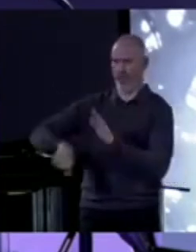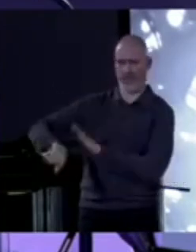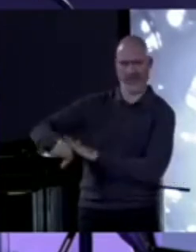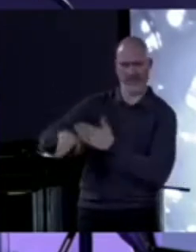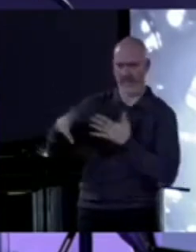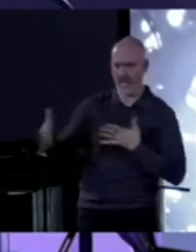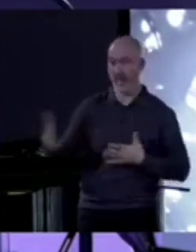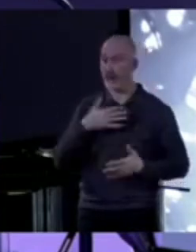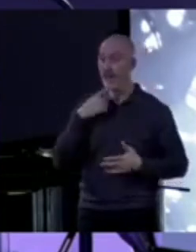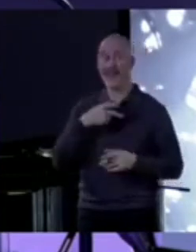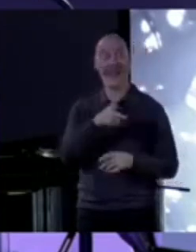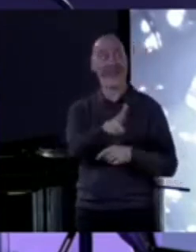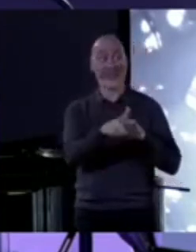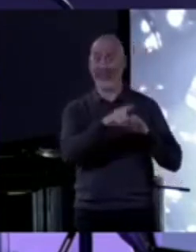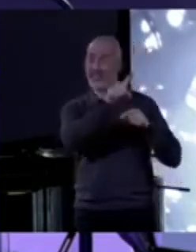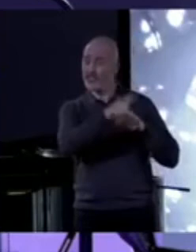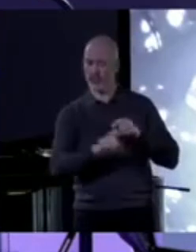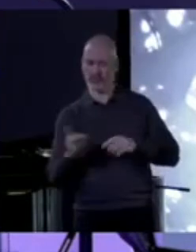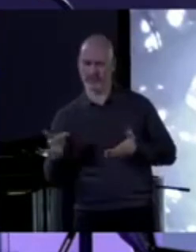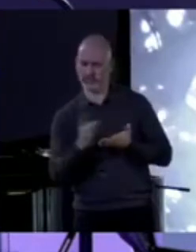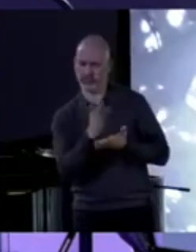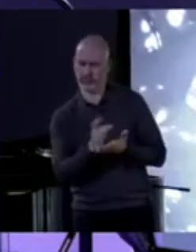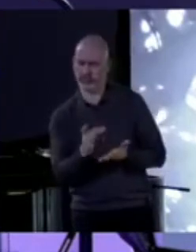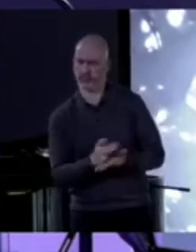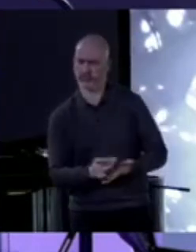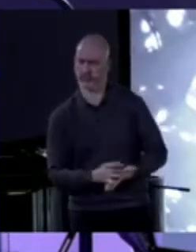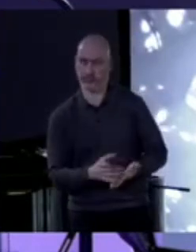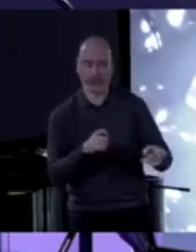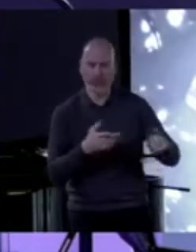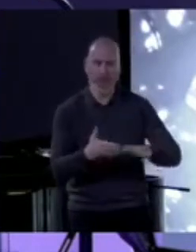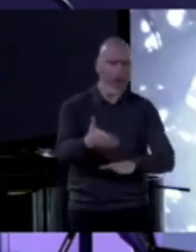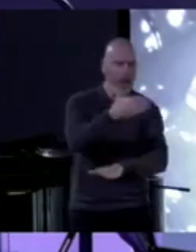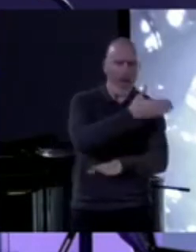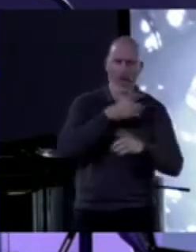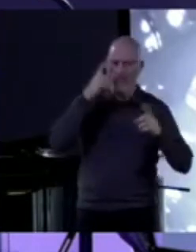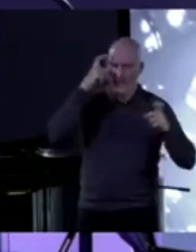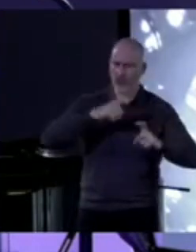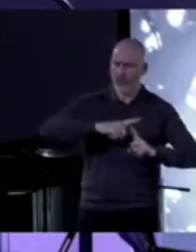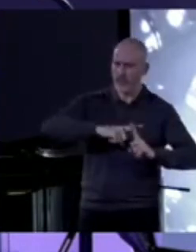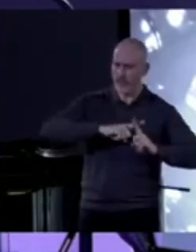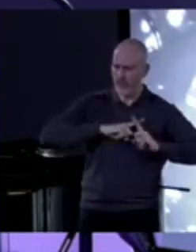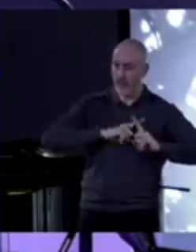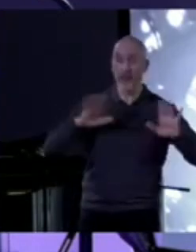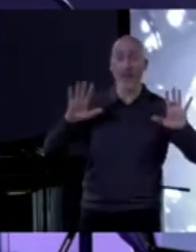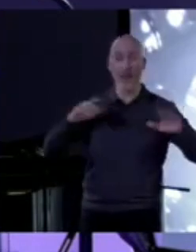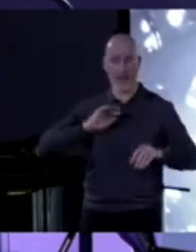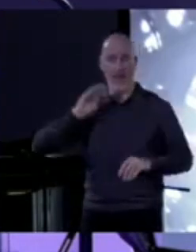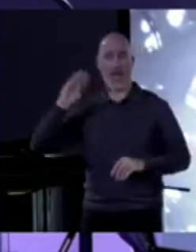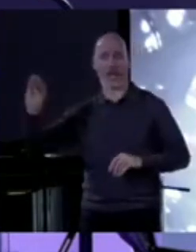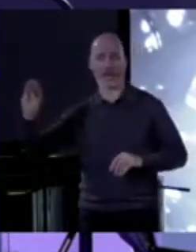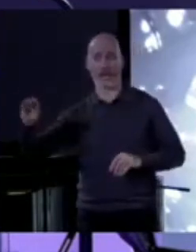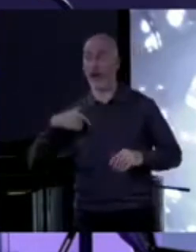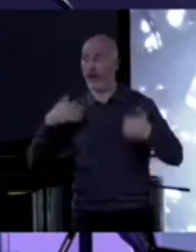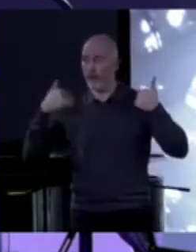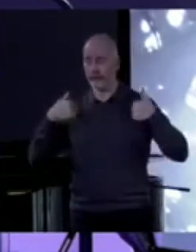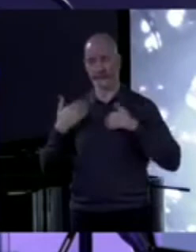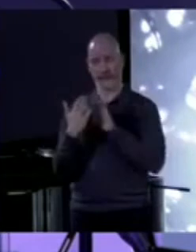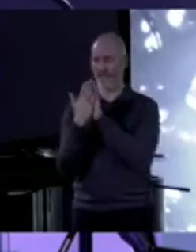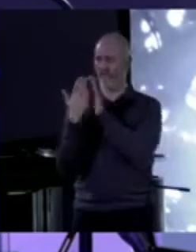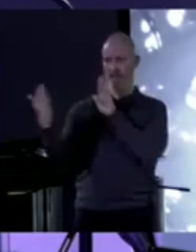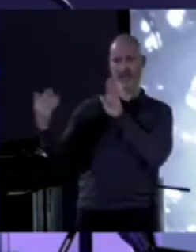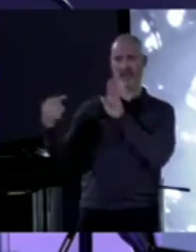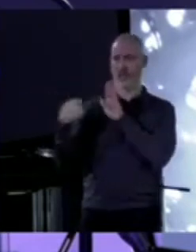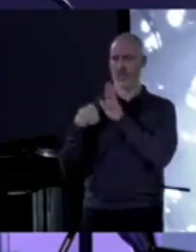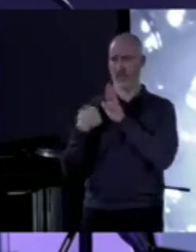eliminar derechos conseguidos con el esfuerzo y sacrificio de nuestras antecesoras, pero advertimos, nos van a tener